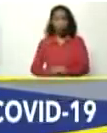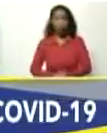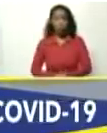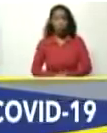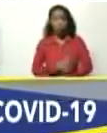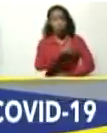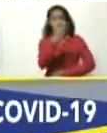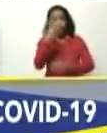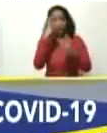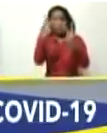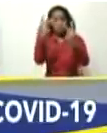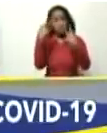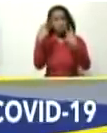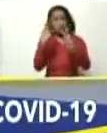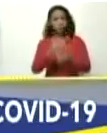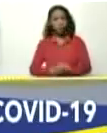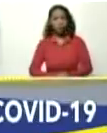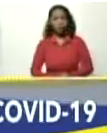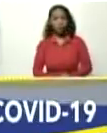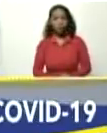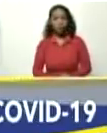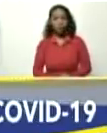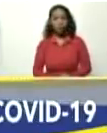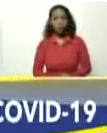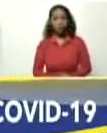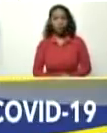para que ustedes vean.